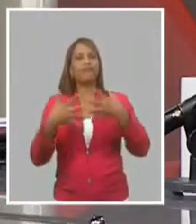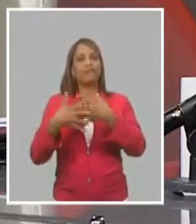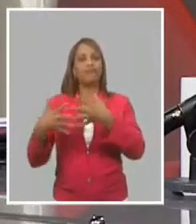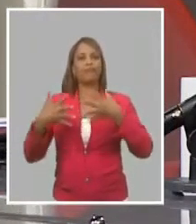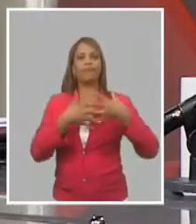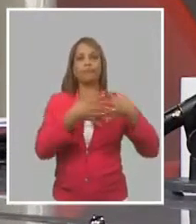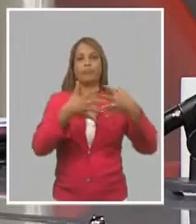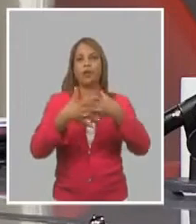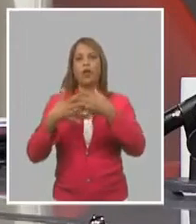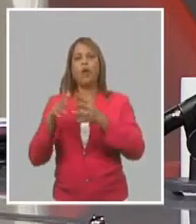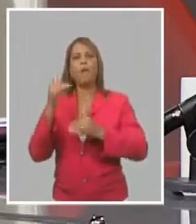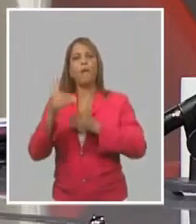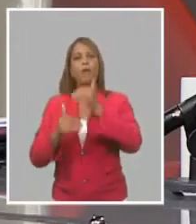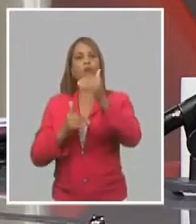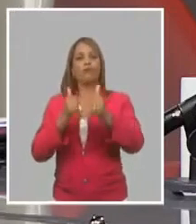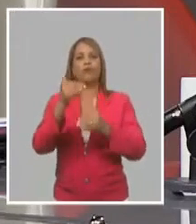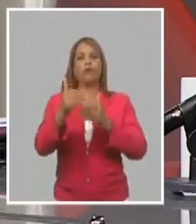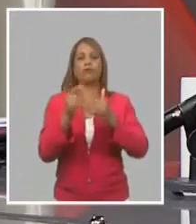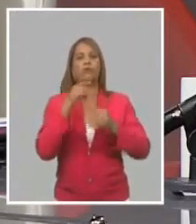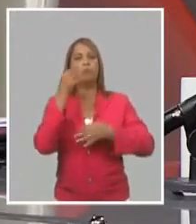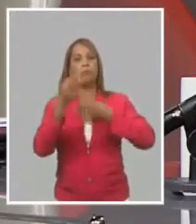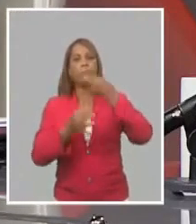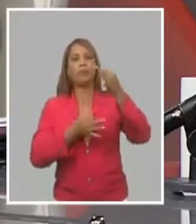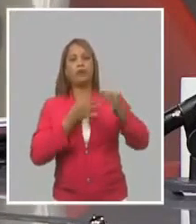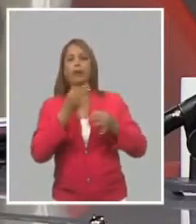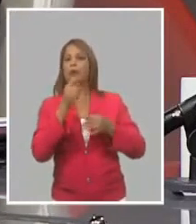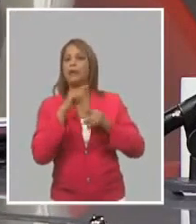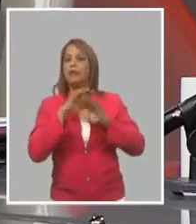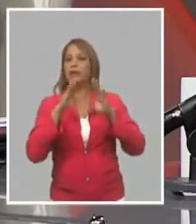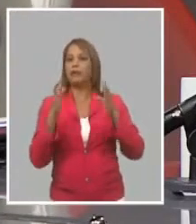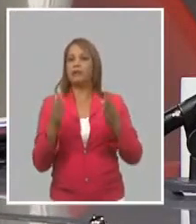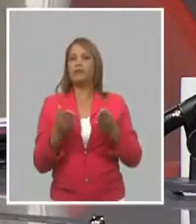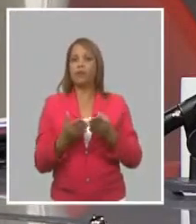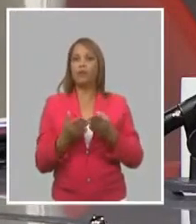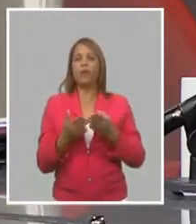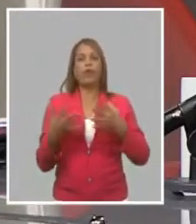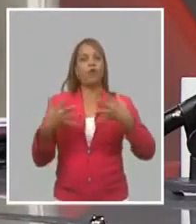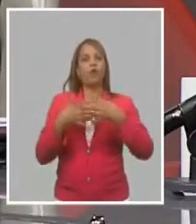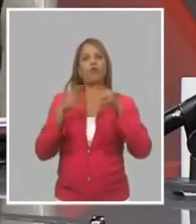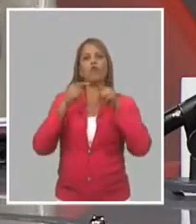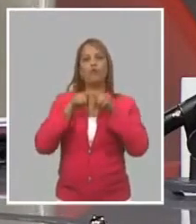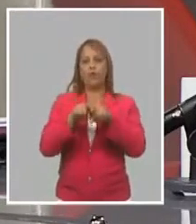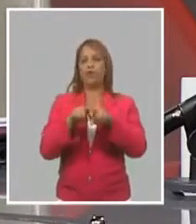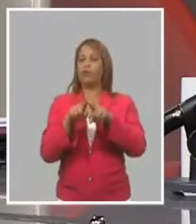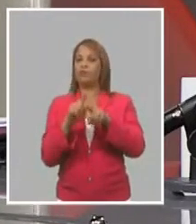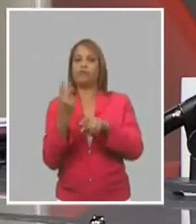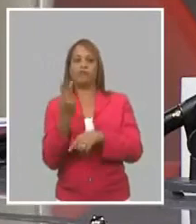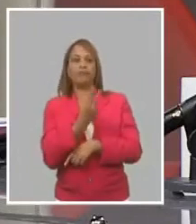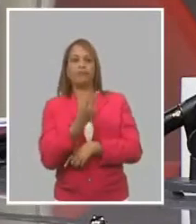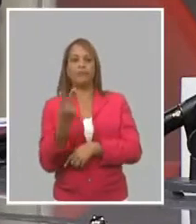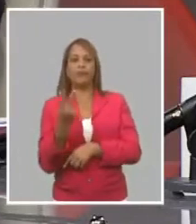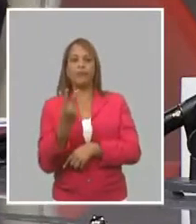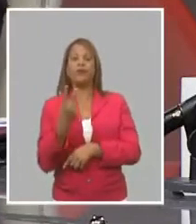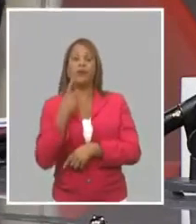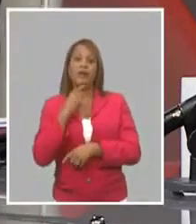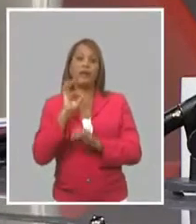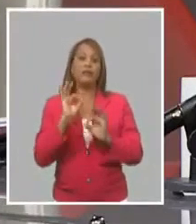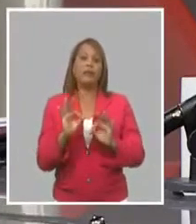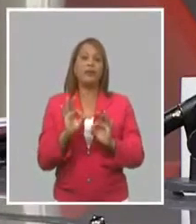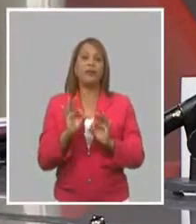vinculados a todo este proceso, como usted señalaba, no se pueden desligar unos de otros, ¿no? Y cómo eso va también